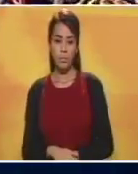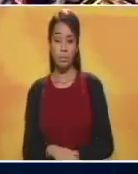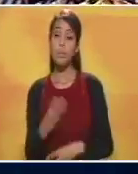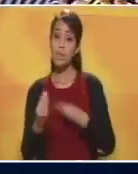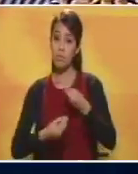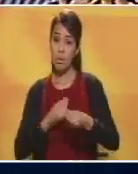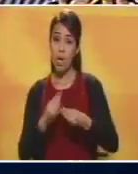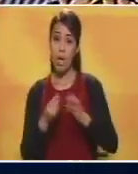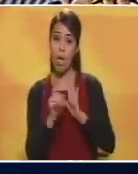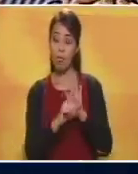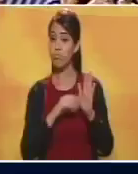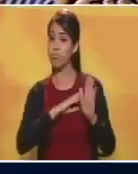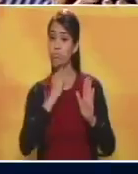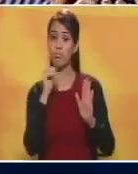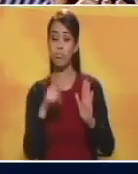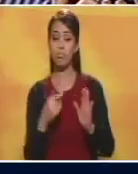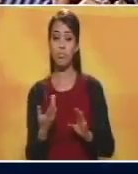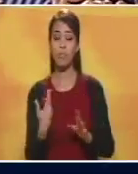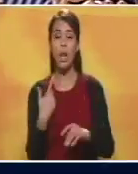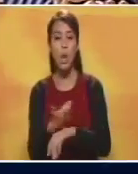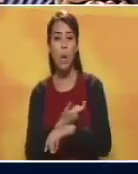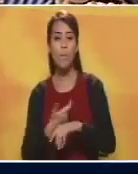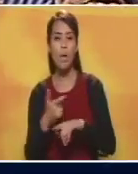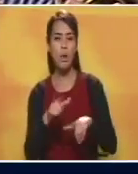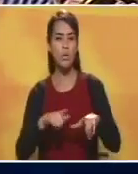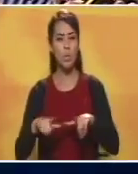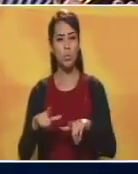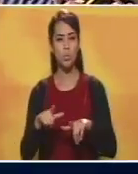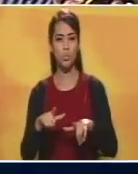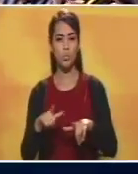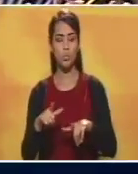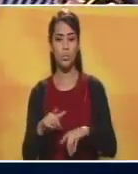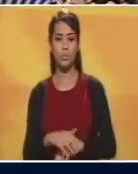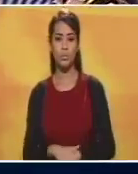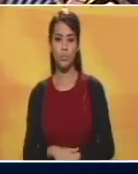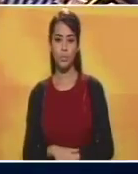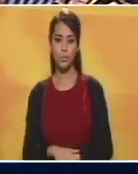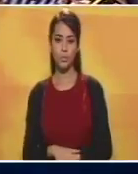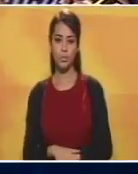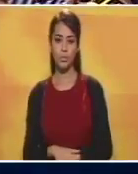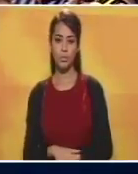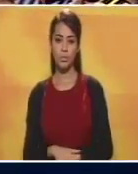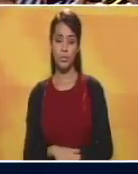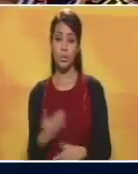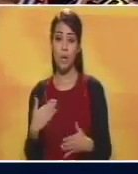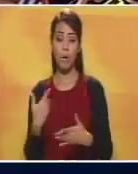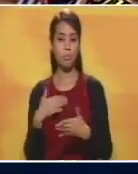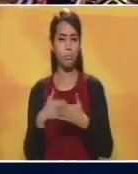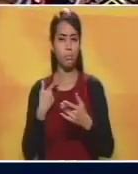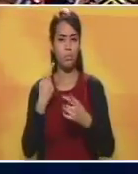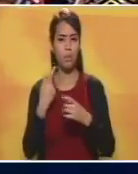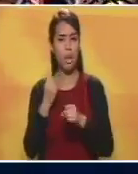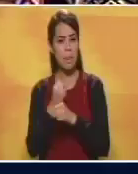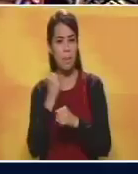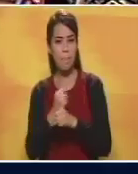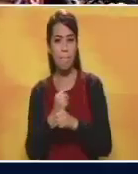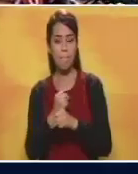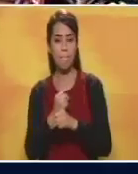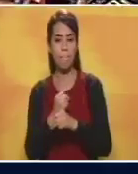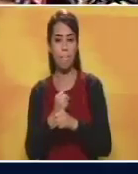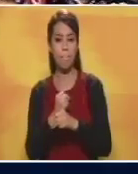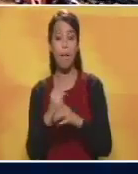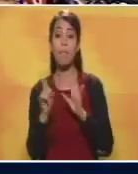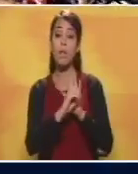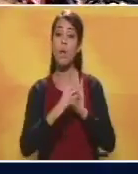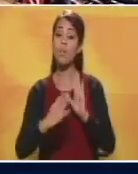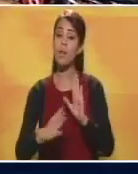haga en el caso de los gobiernos locales o los gobiernos regionales que obstruyan el ejercicio de los